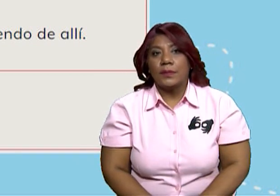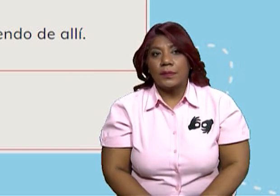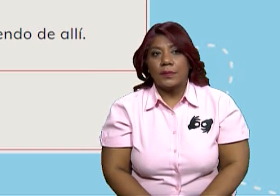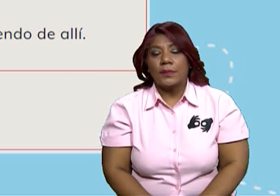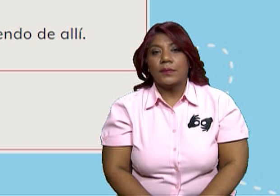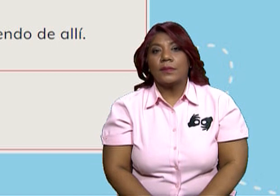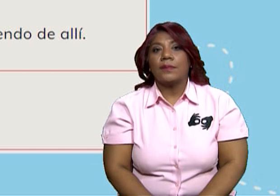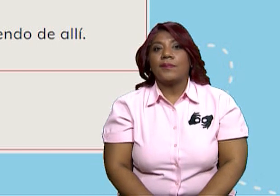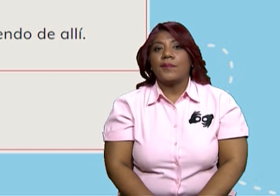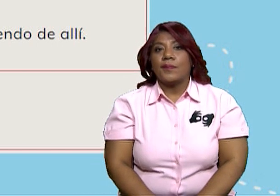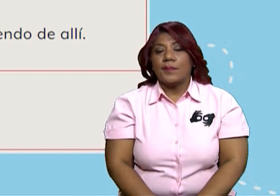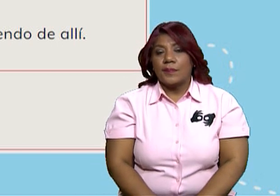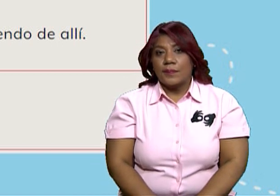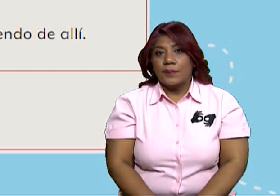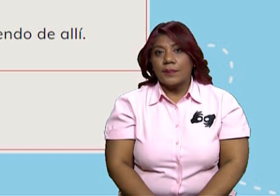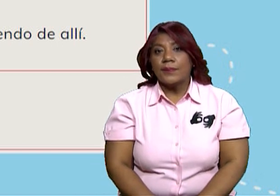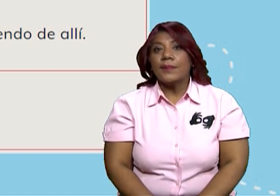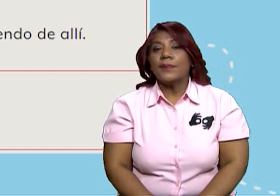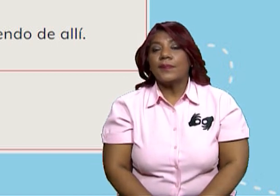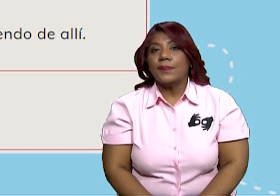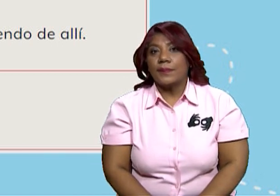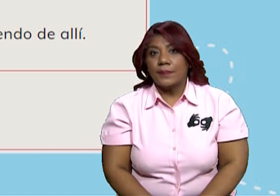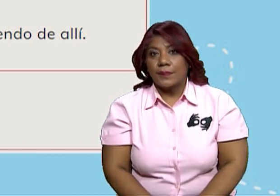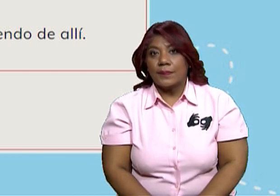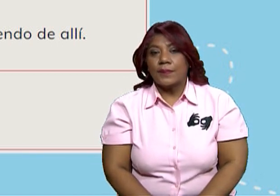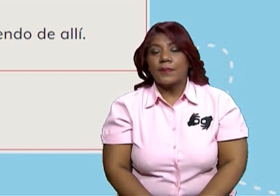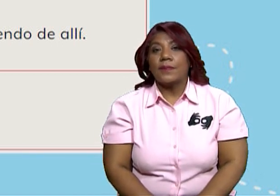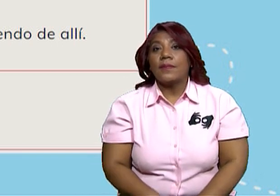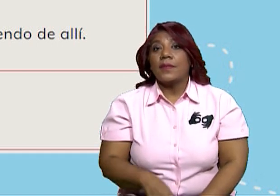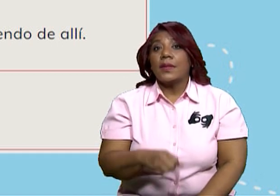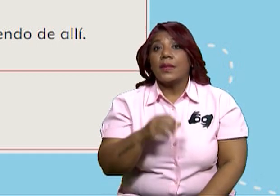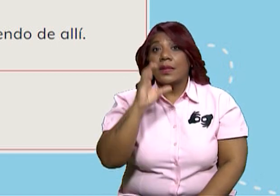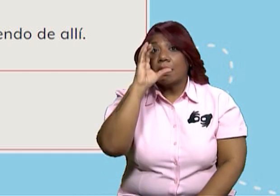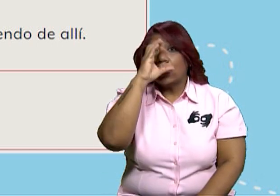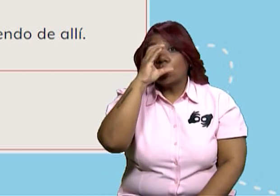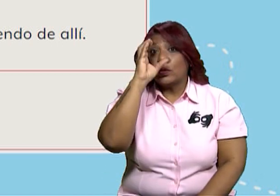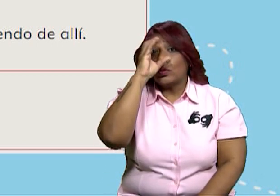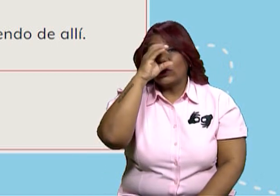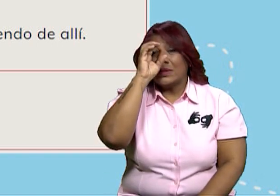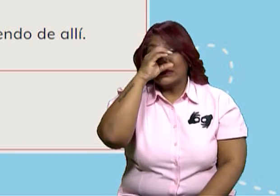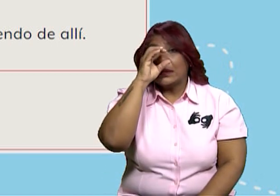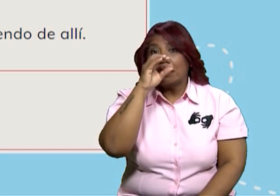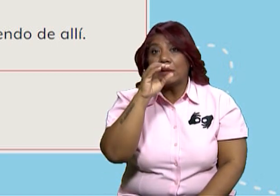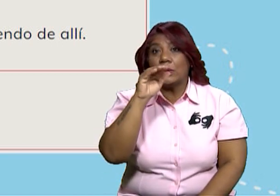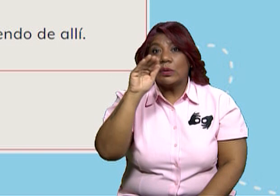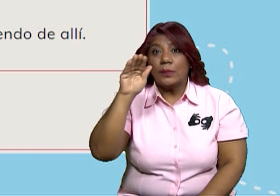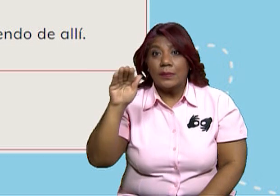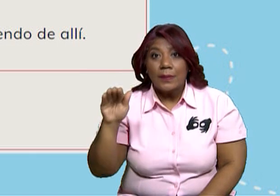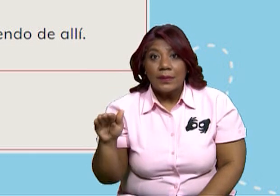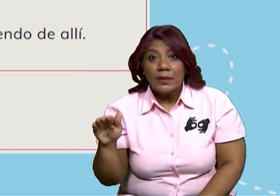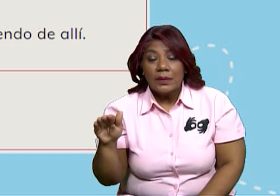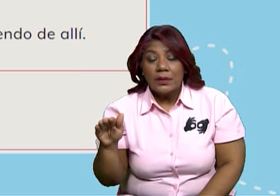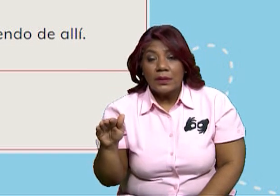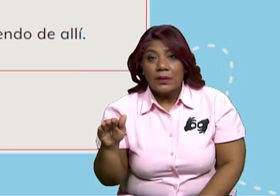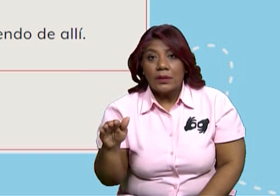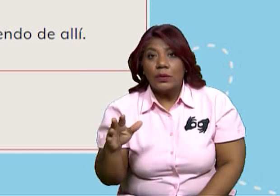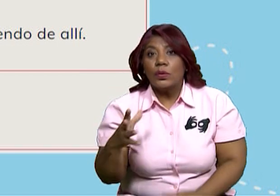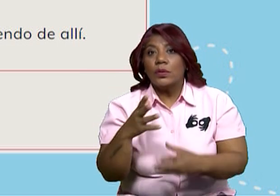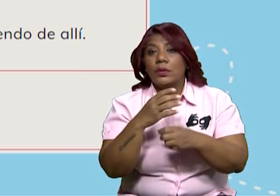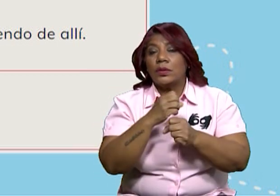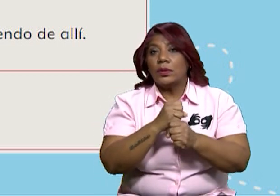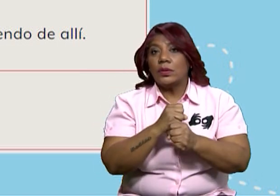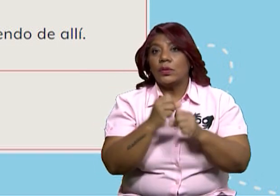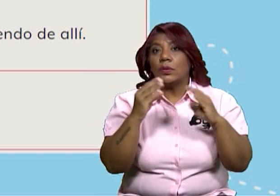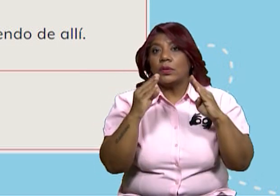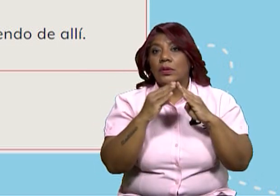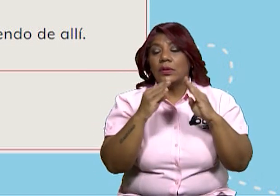los 3 cerditos, que el menor hizo su casa y qué efecto tenía. También vemos un efecto: el lobo